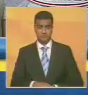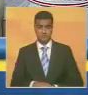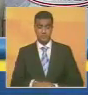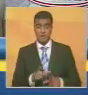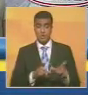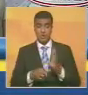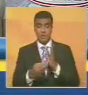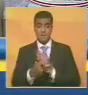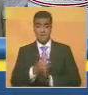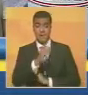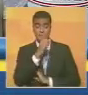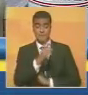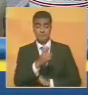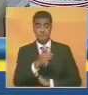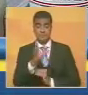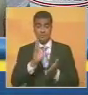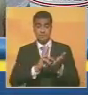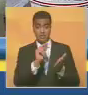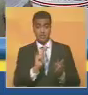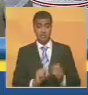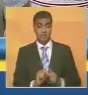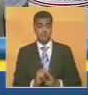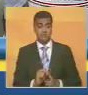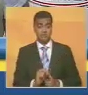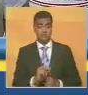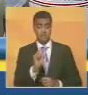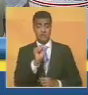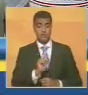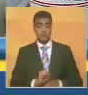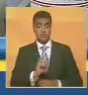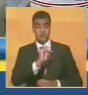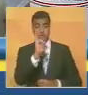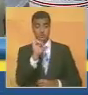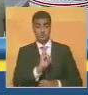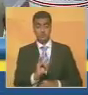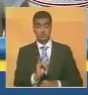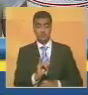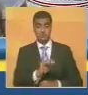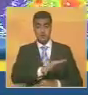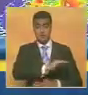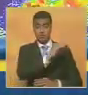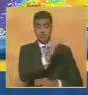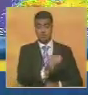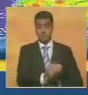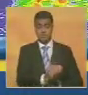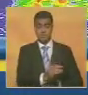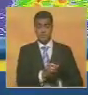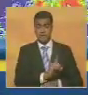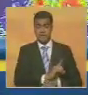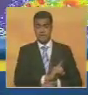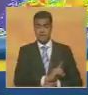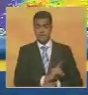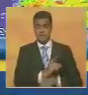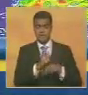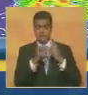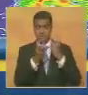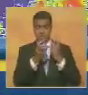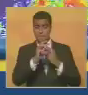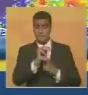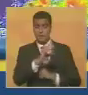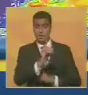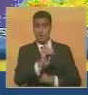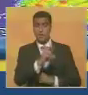regiones más afectadas serán la centro-norte costera, el sur del estado Zulia y la cordillera de los Andes. De inmediato escuchamos a Marcos